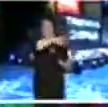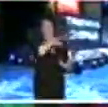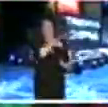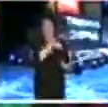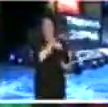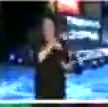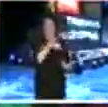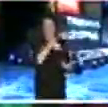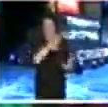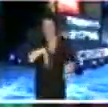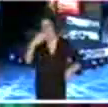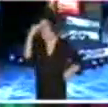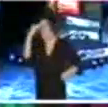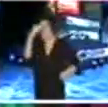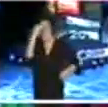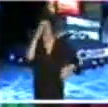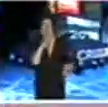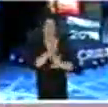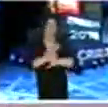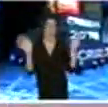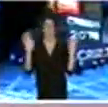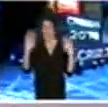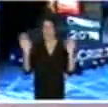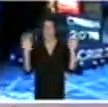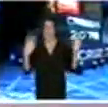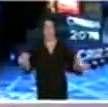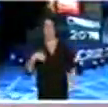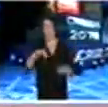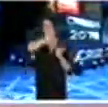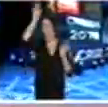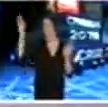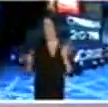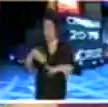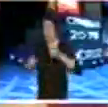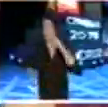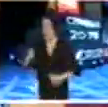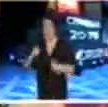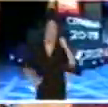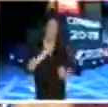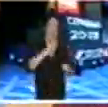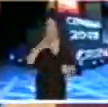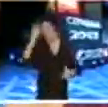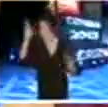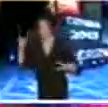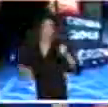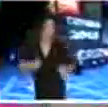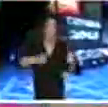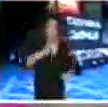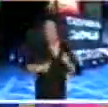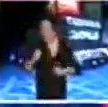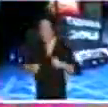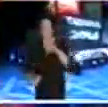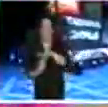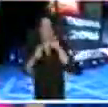¡La madre que me parió! Todo el día haciendo running, como un loco sin parar. Ya por